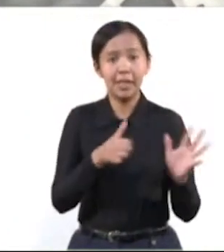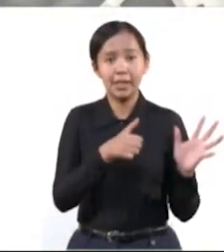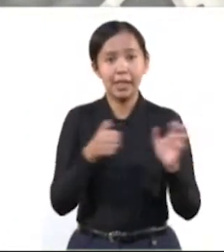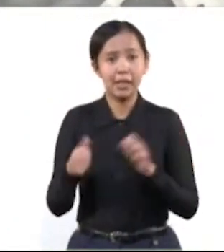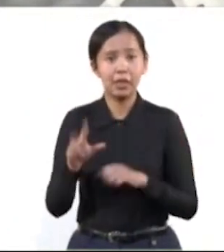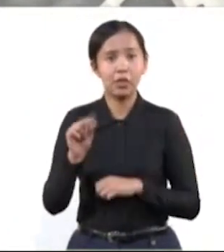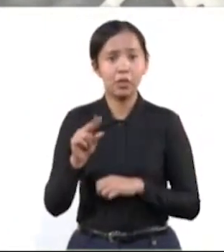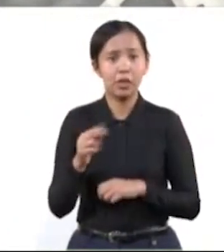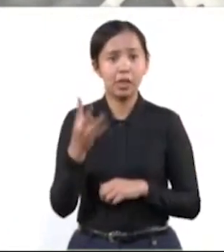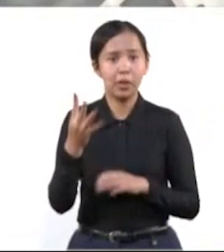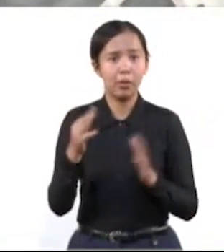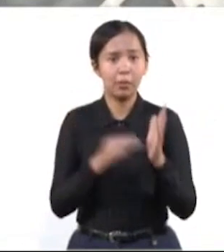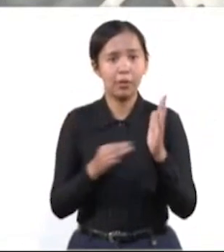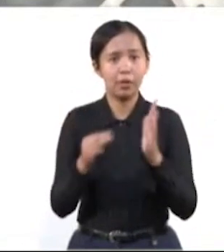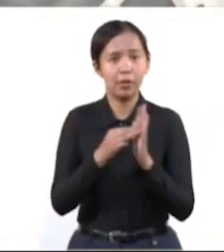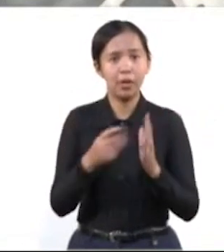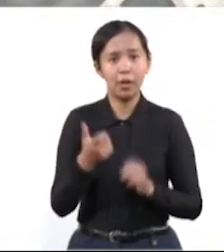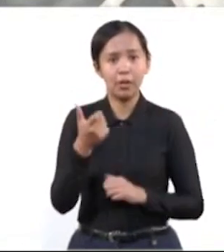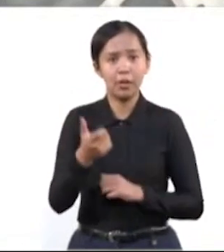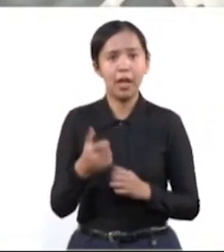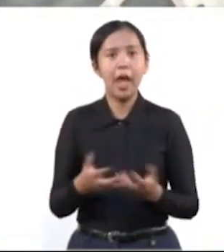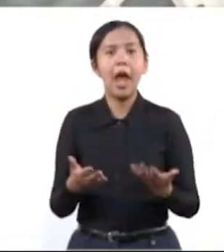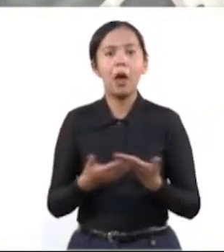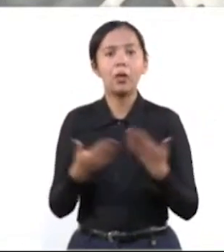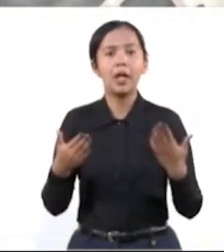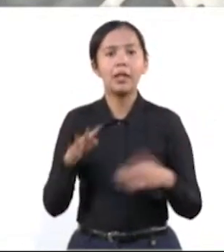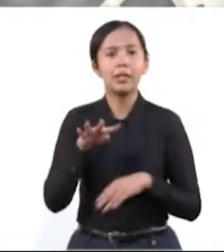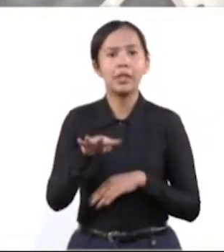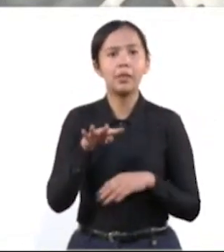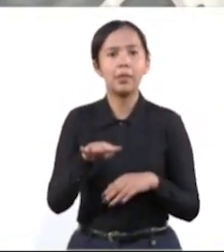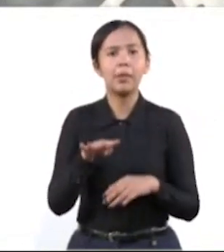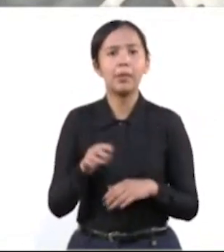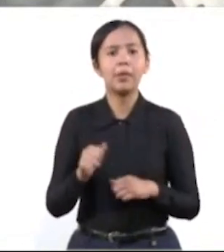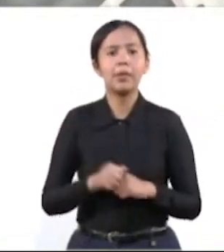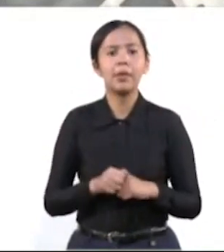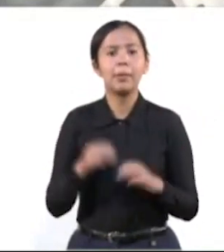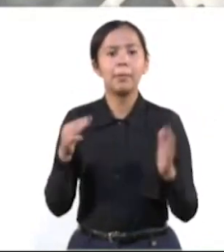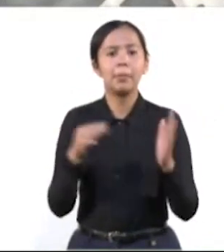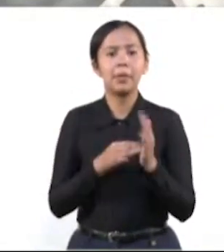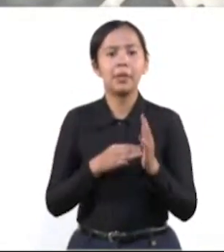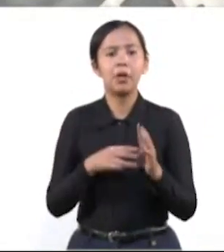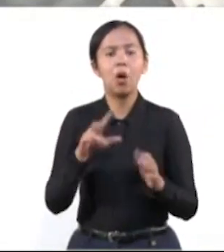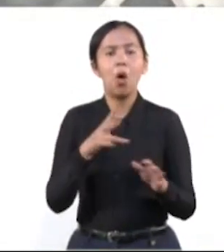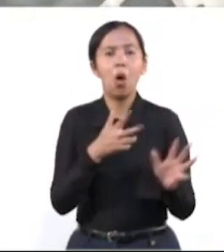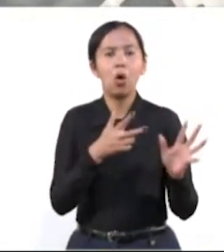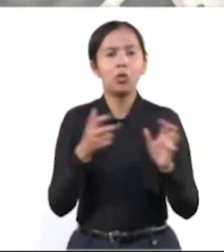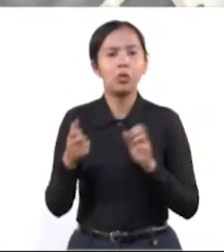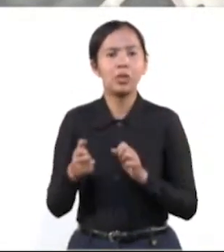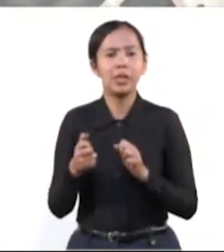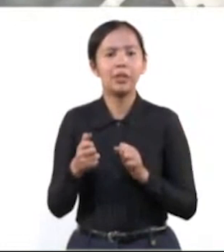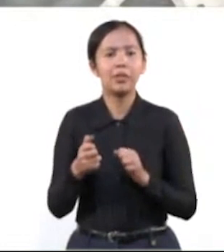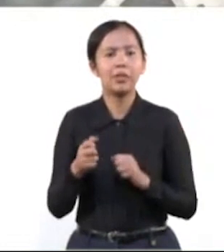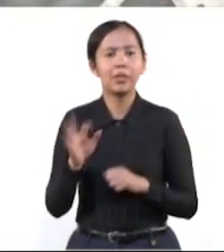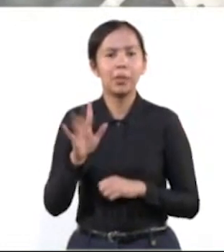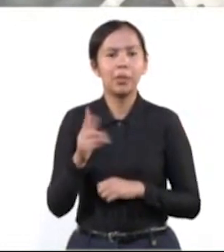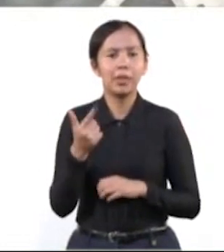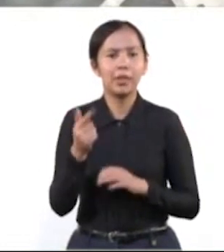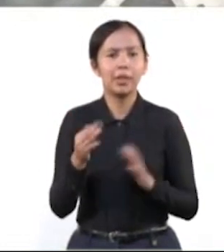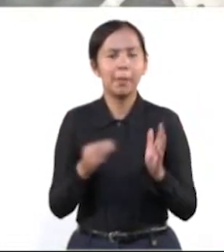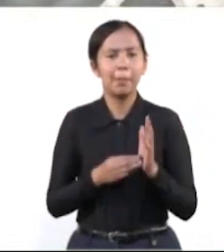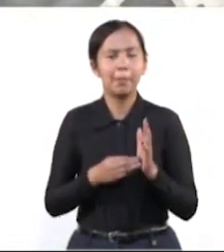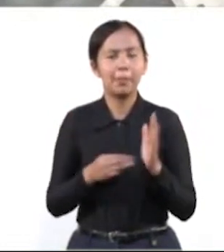15.684 millones de pesos a 19.687 millones de pesos, lo